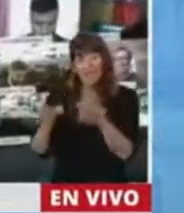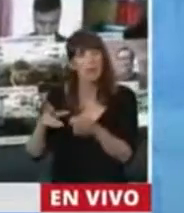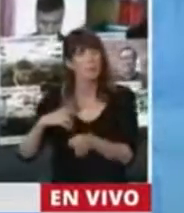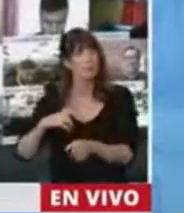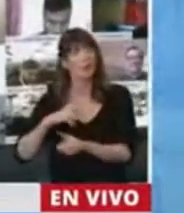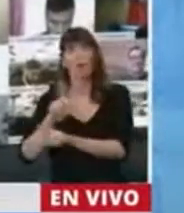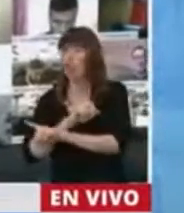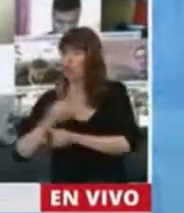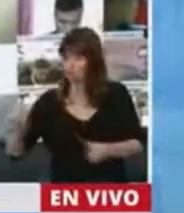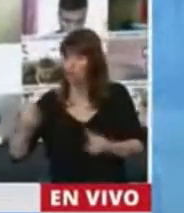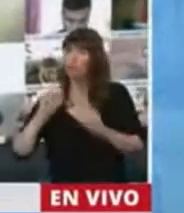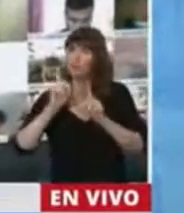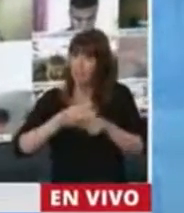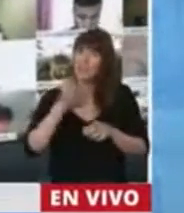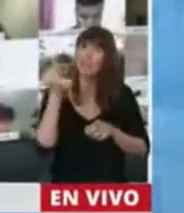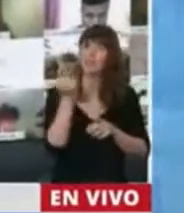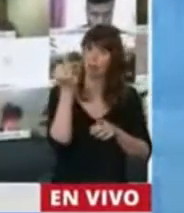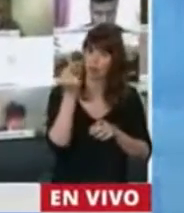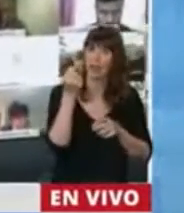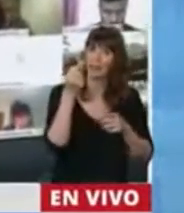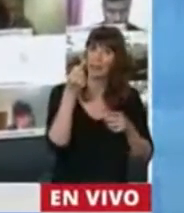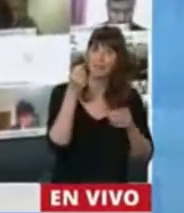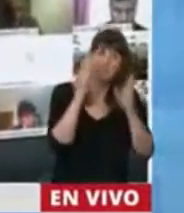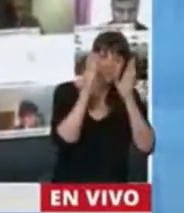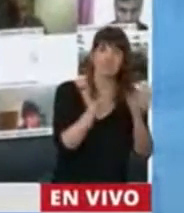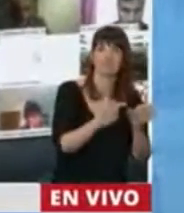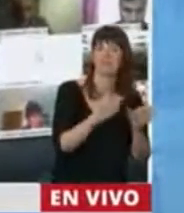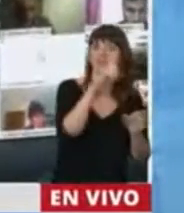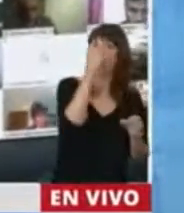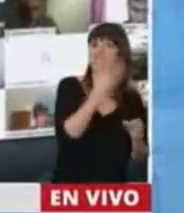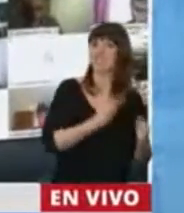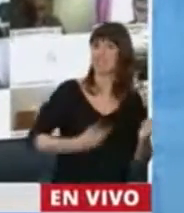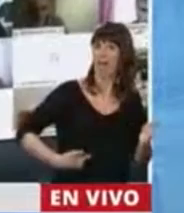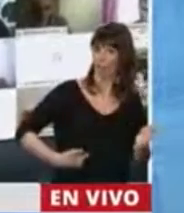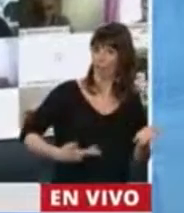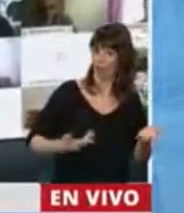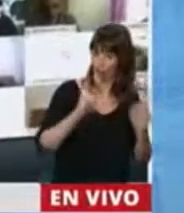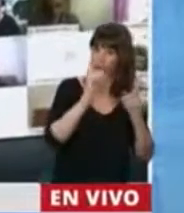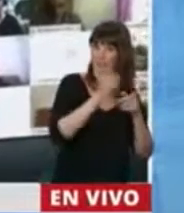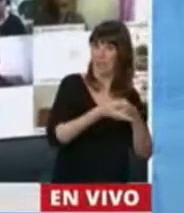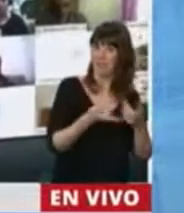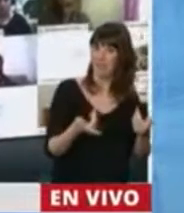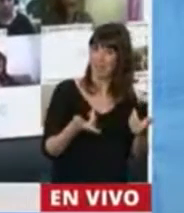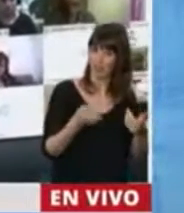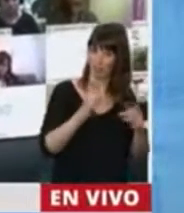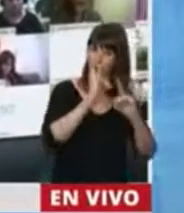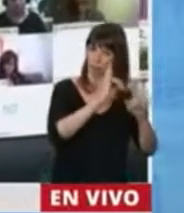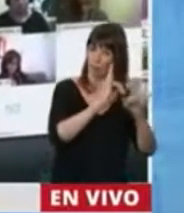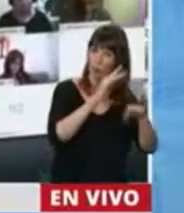y desde ese modo también se respeta el derecho al trabajador del descanso. También se incorporó